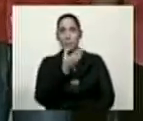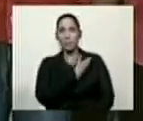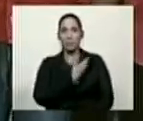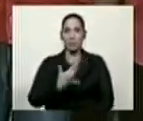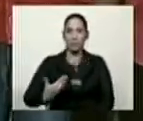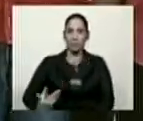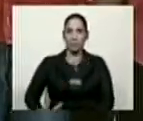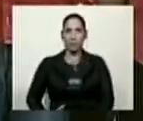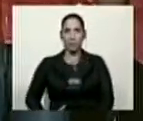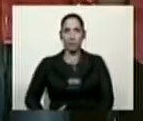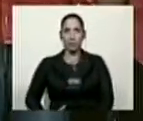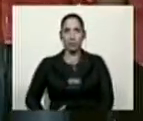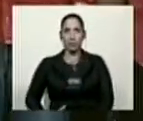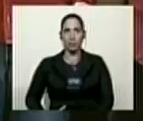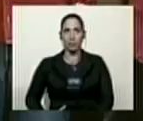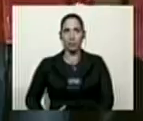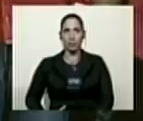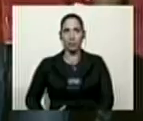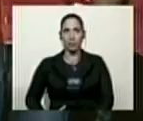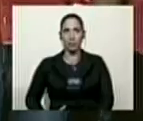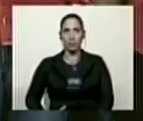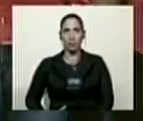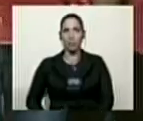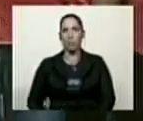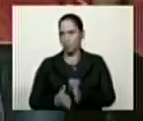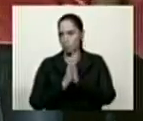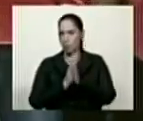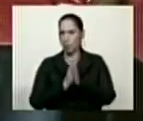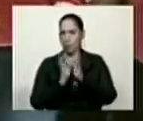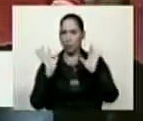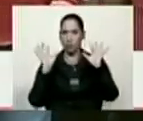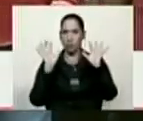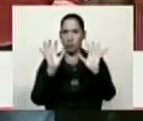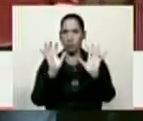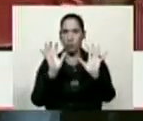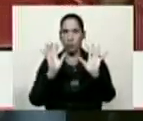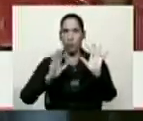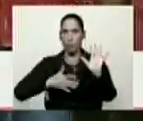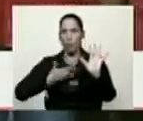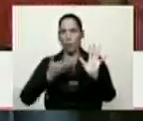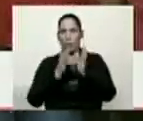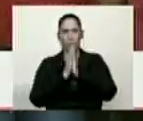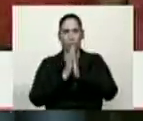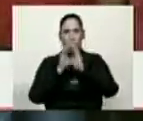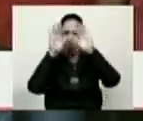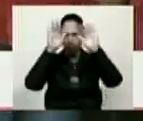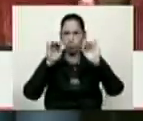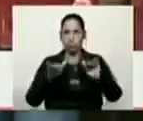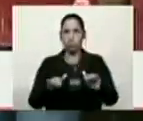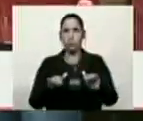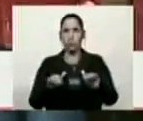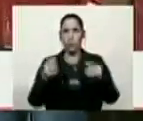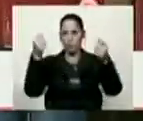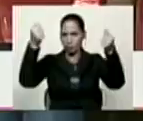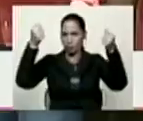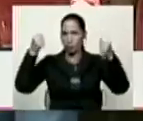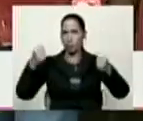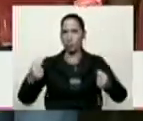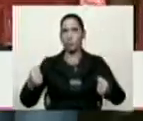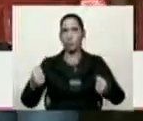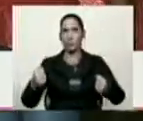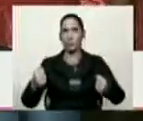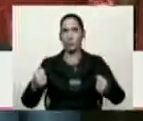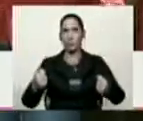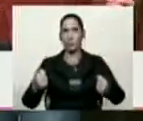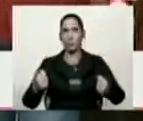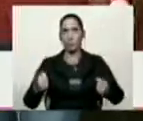Vicepresidente, dicen que se sienten los que están por aquí adelante, ven, para que los que están atrás puedan ver, perdónenme. Y nos echamos un poquito para atrás nosotros, para que los demás vean,